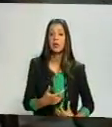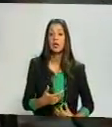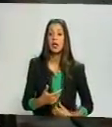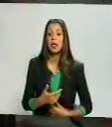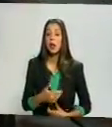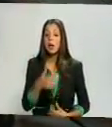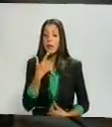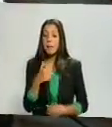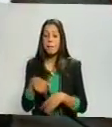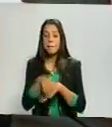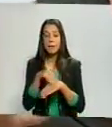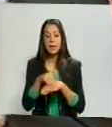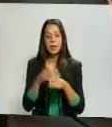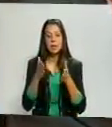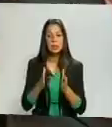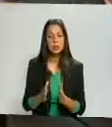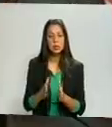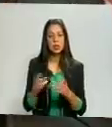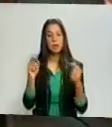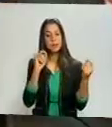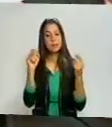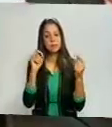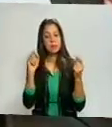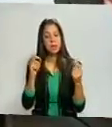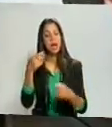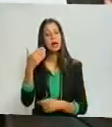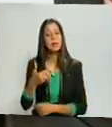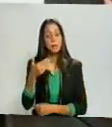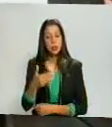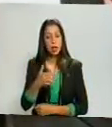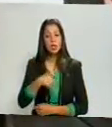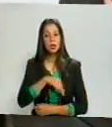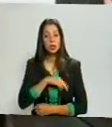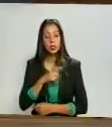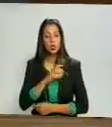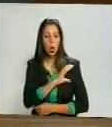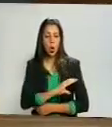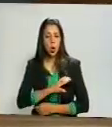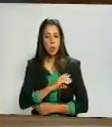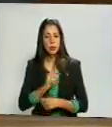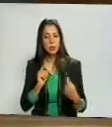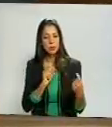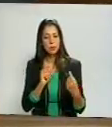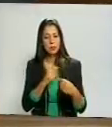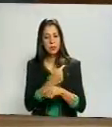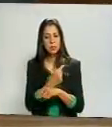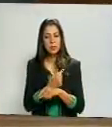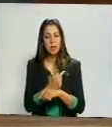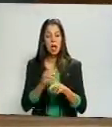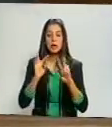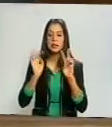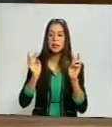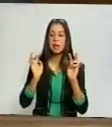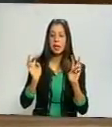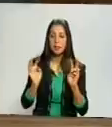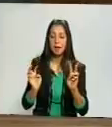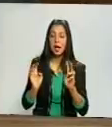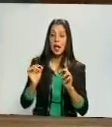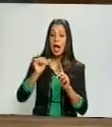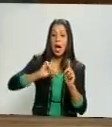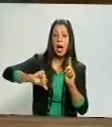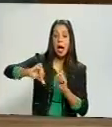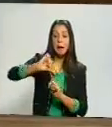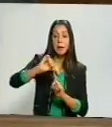hizo énfasis en eso, un debate importante que también lo dábamos en la comisión, era el tema de la defensa del ambiente.